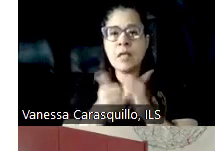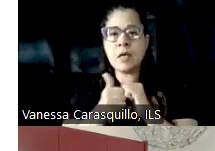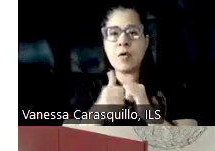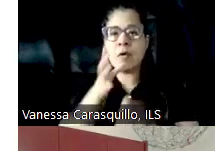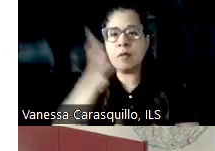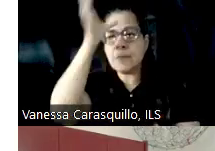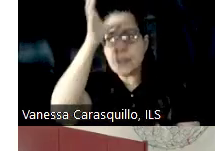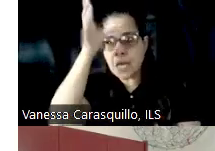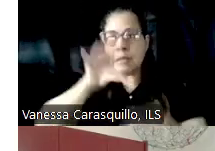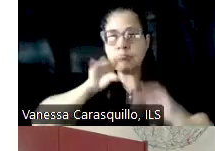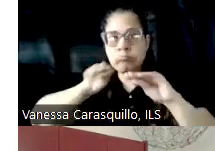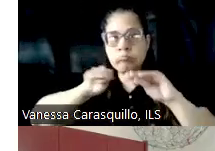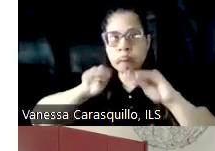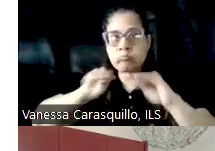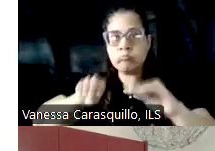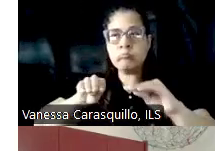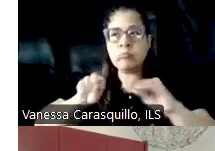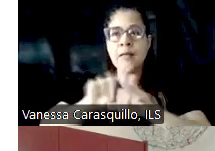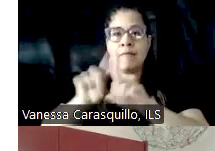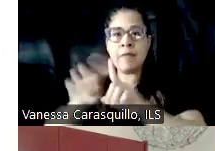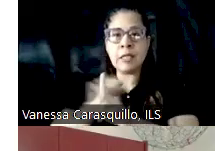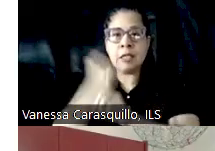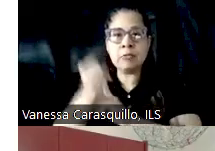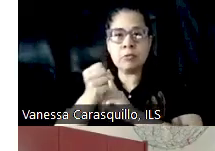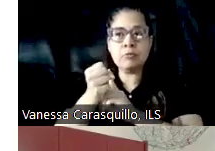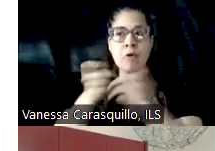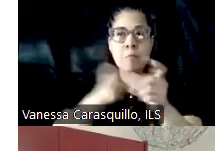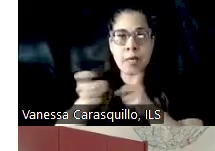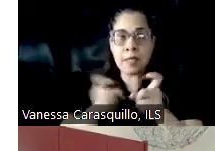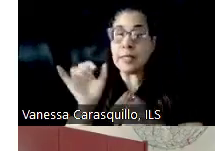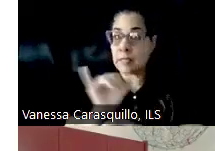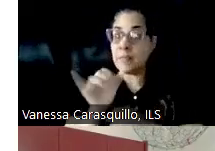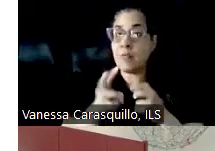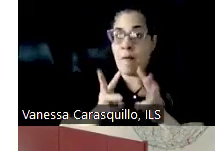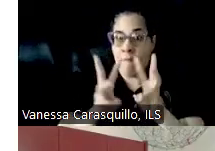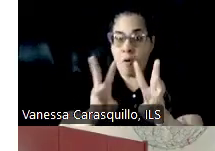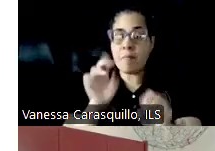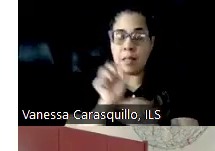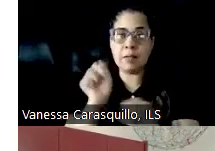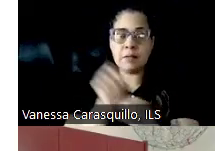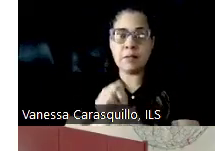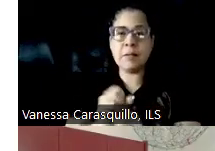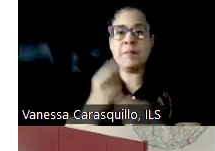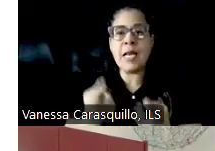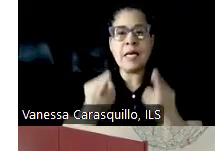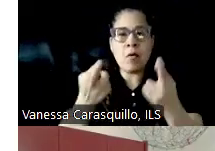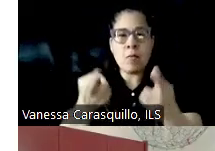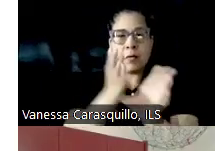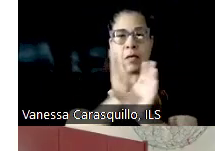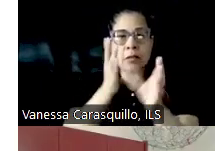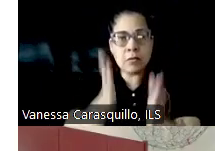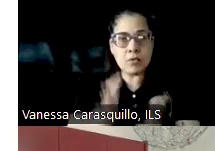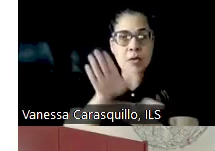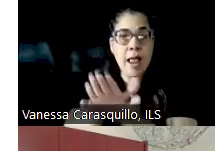manejar diferentes circunstancias también es una manera de intervención. Las recomendaciones que los psicólogos dan a la